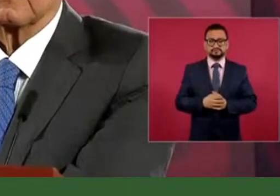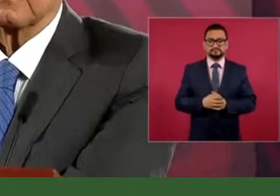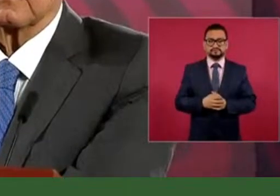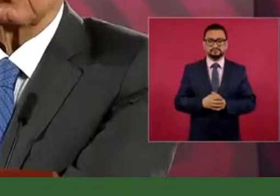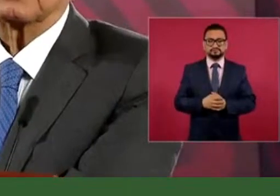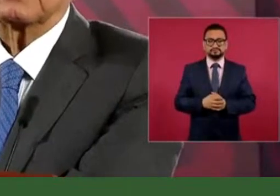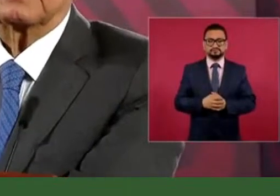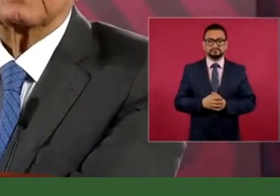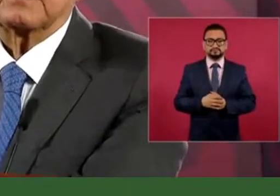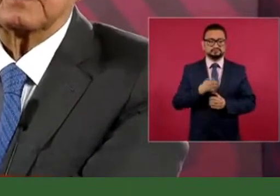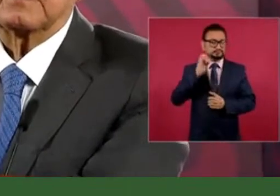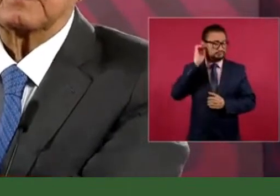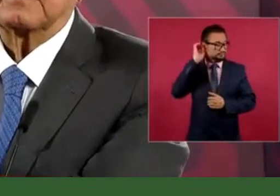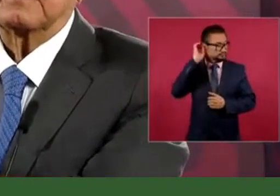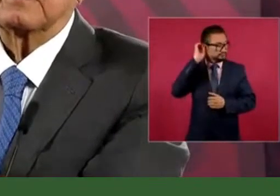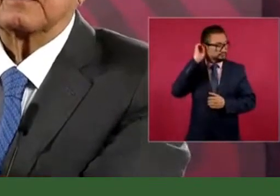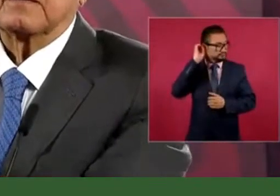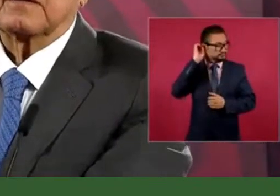y no tiene